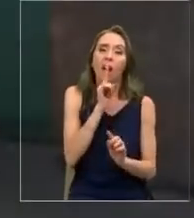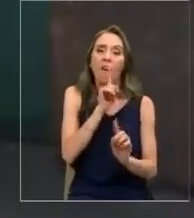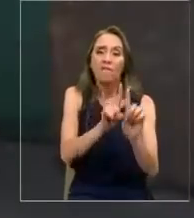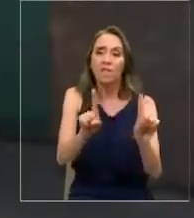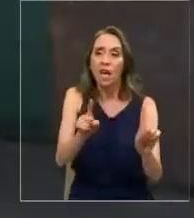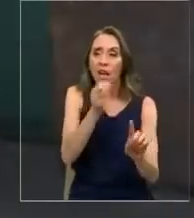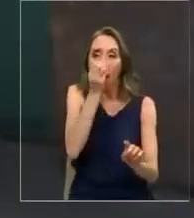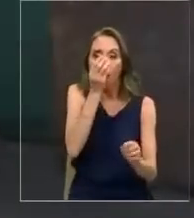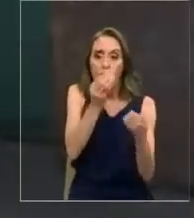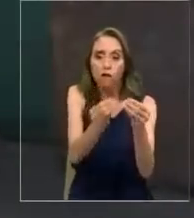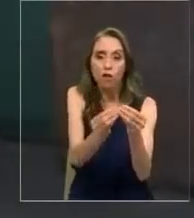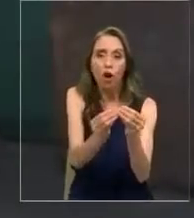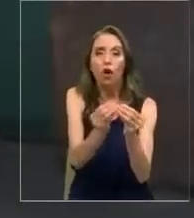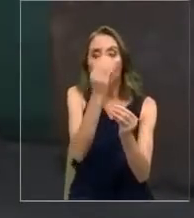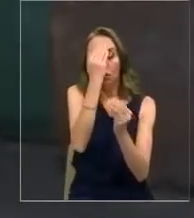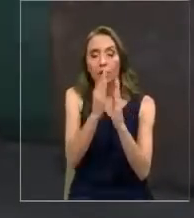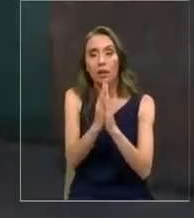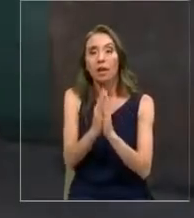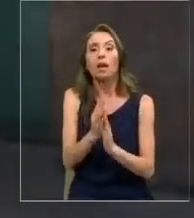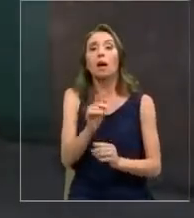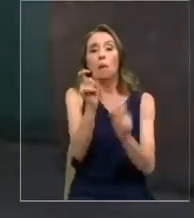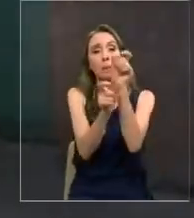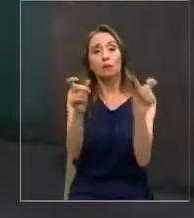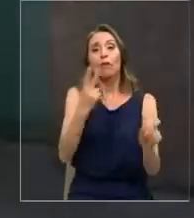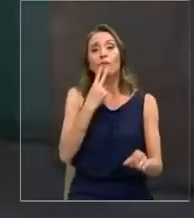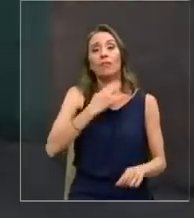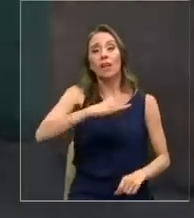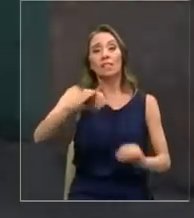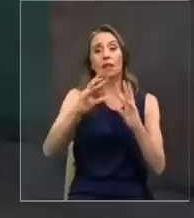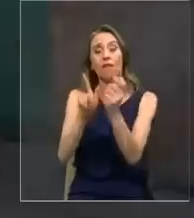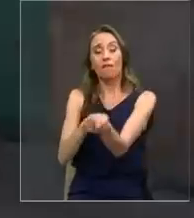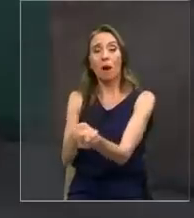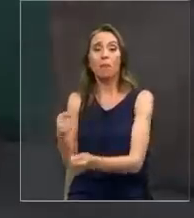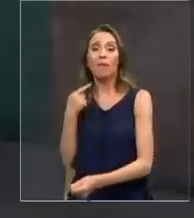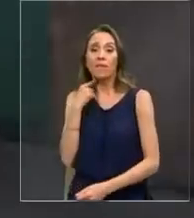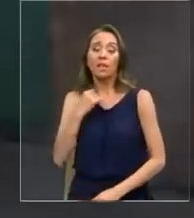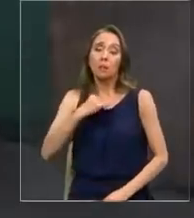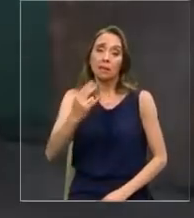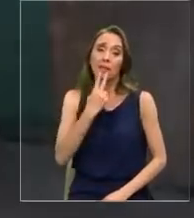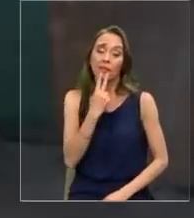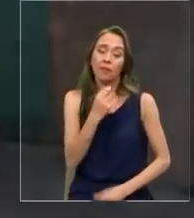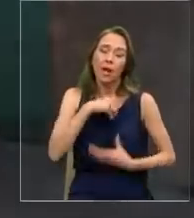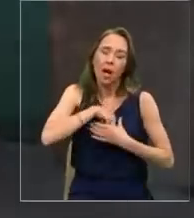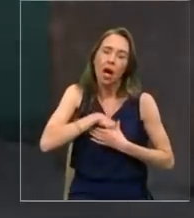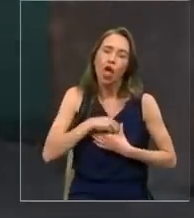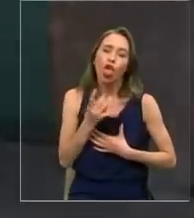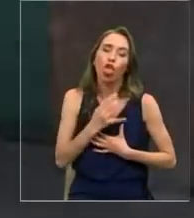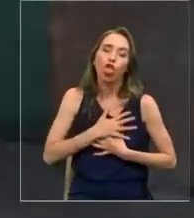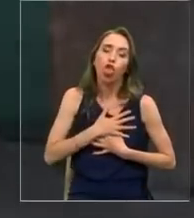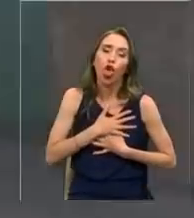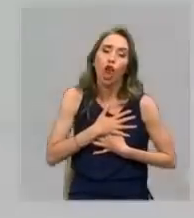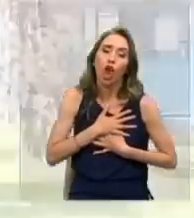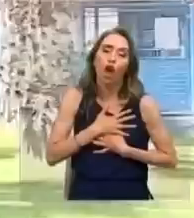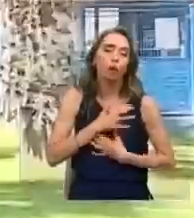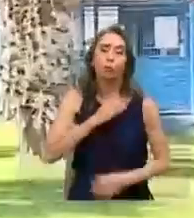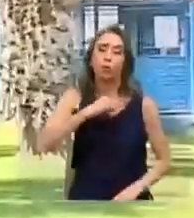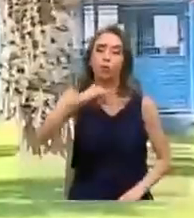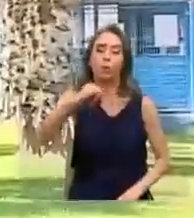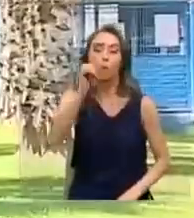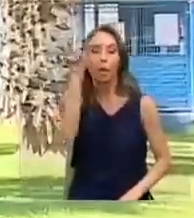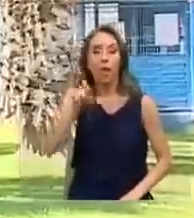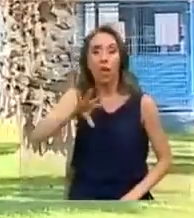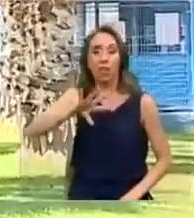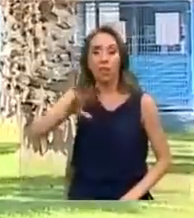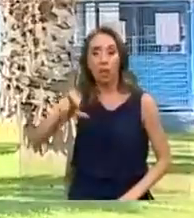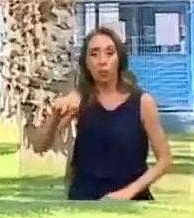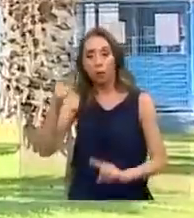religiosas lo recuerdan. La vida sigue para el resto, para la familia de la víctima también, aunque con un dolor que llevarán por siempre. El delincuente